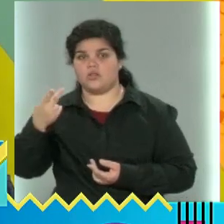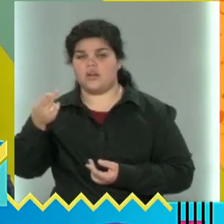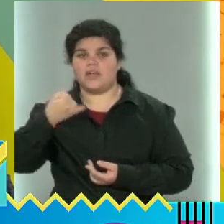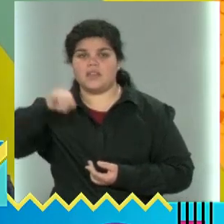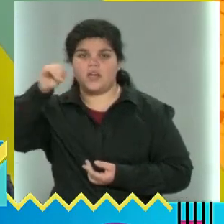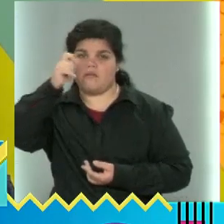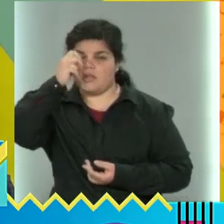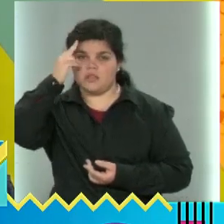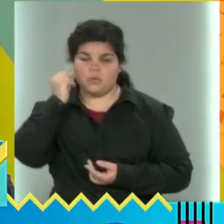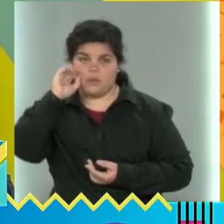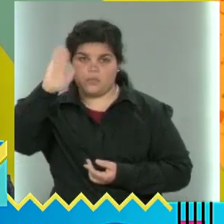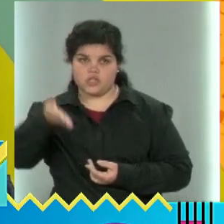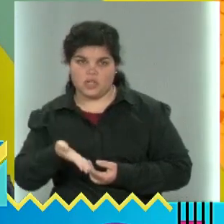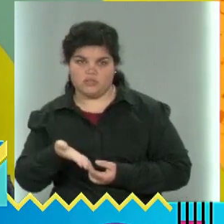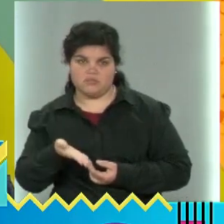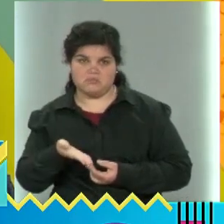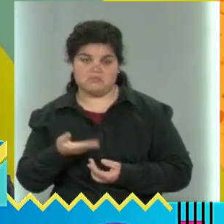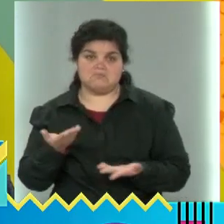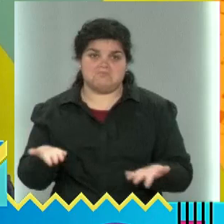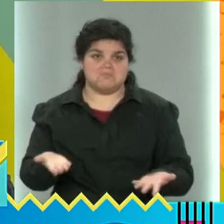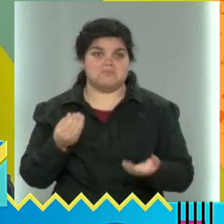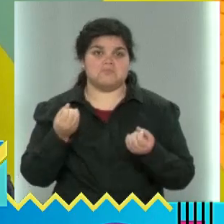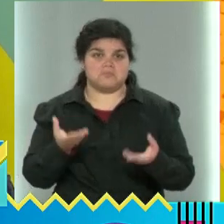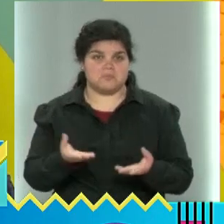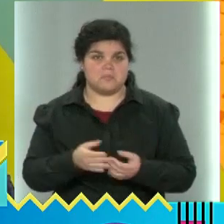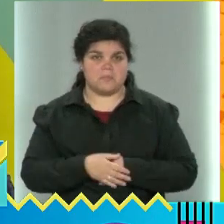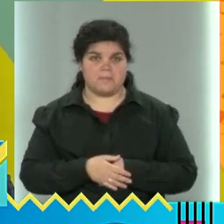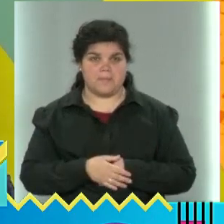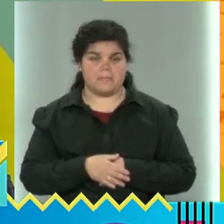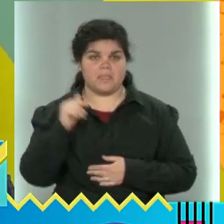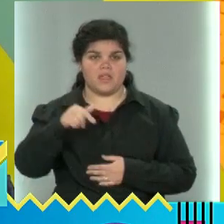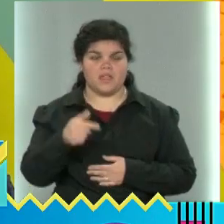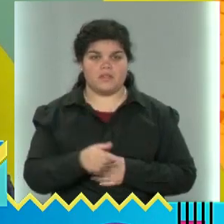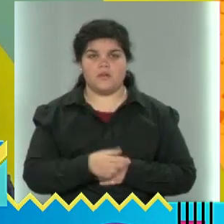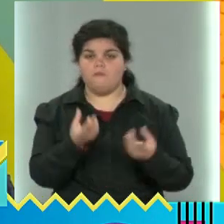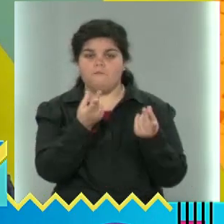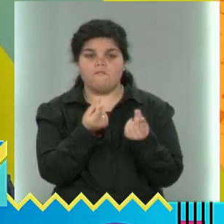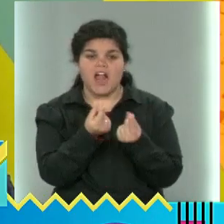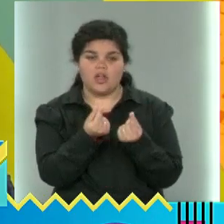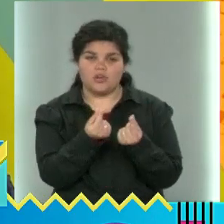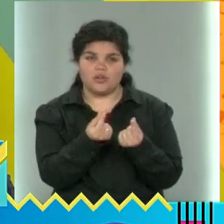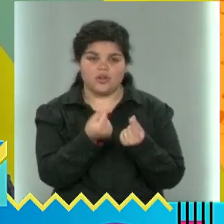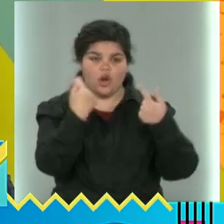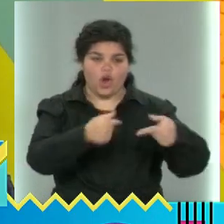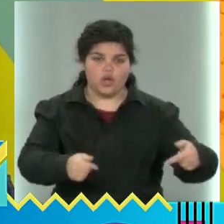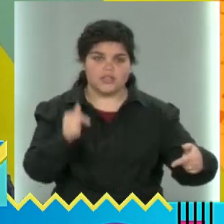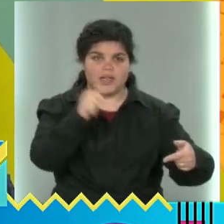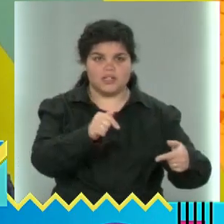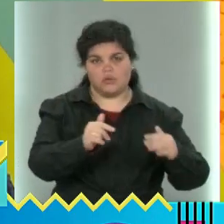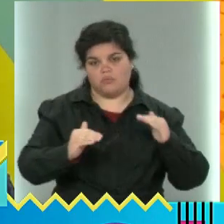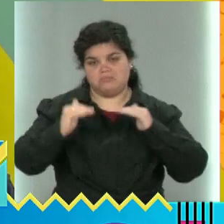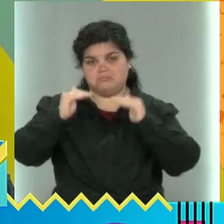bueno, no, porque obviamente que el valor de la mercancía acompañó eso, y en una